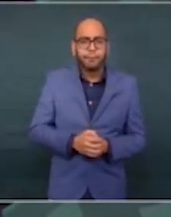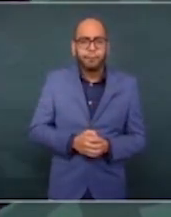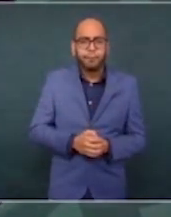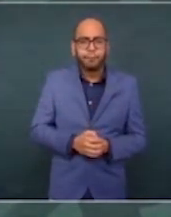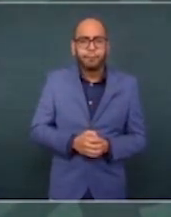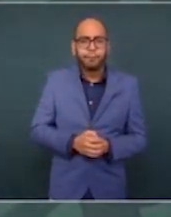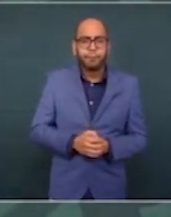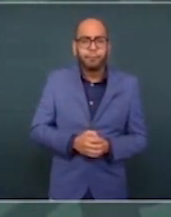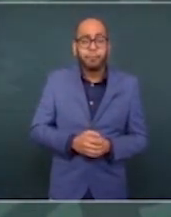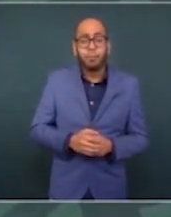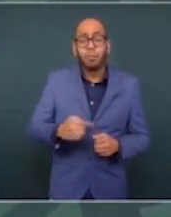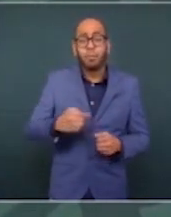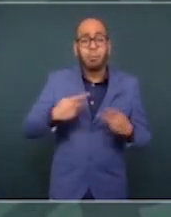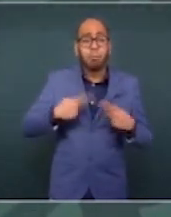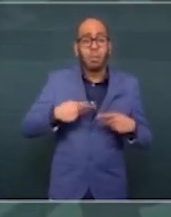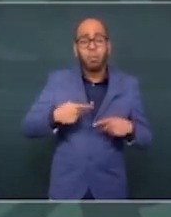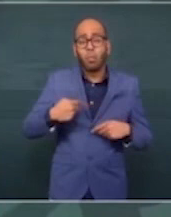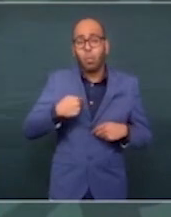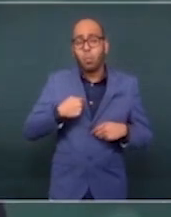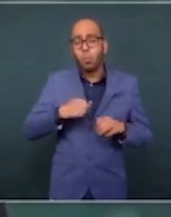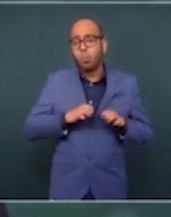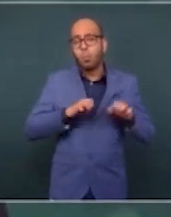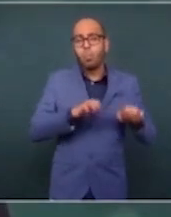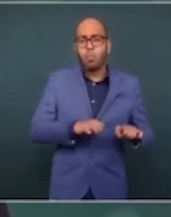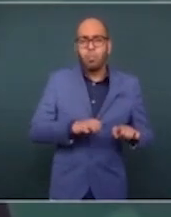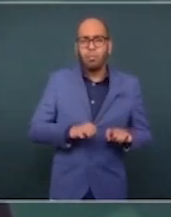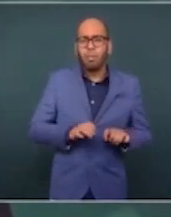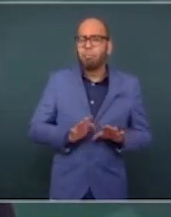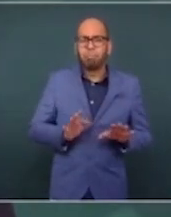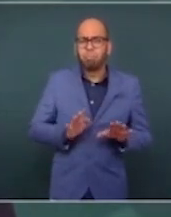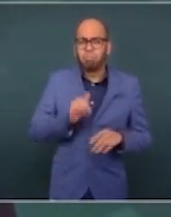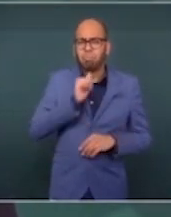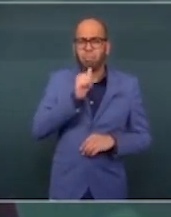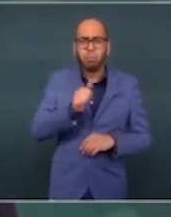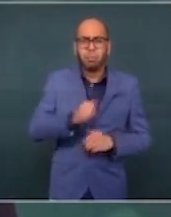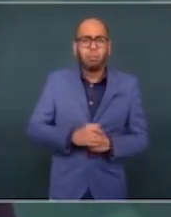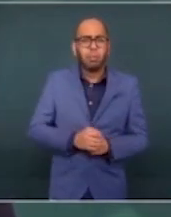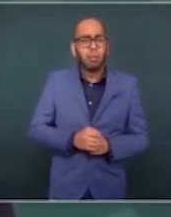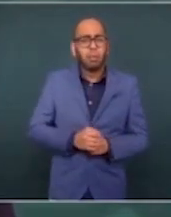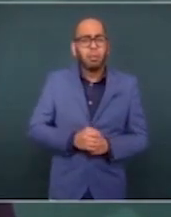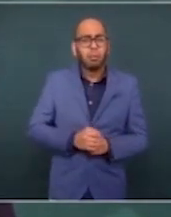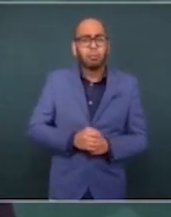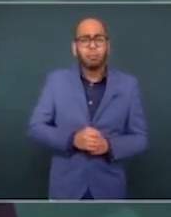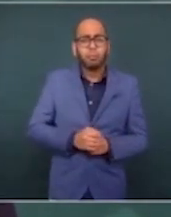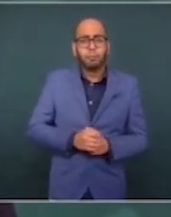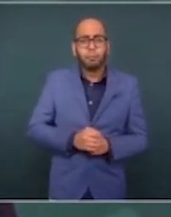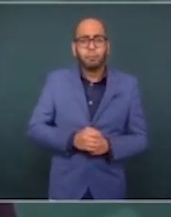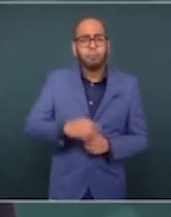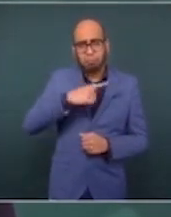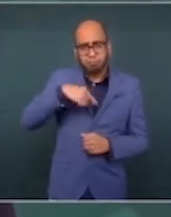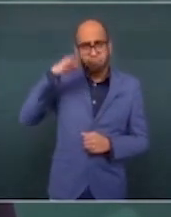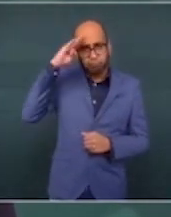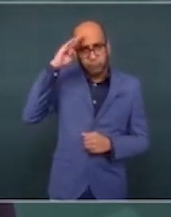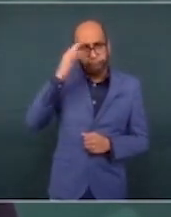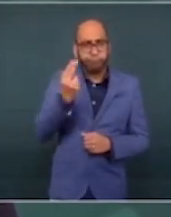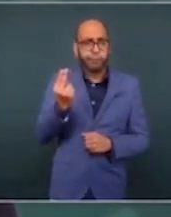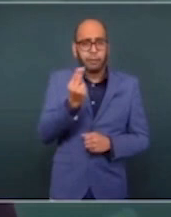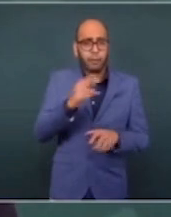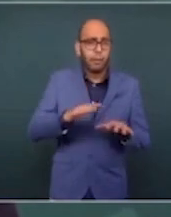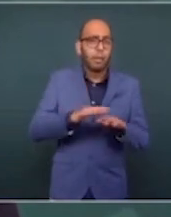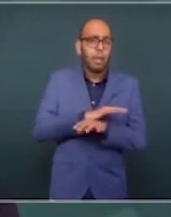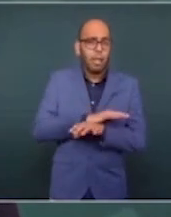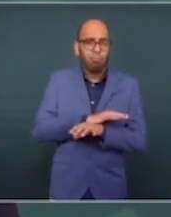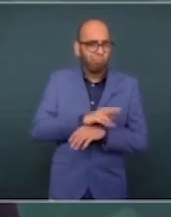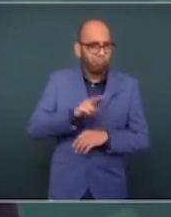No odiamos a nadie y pensamos que es necesario un cambio verdadero, una